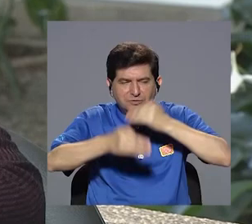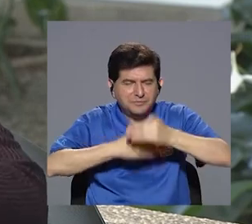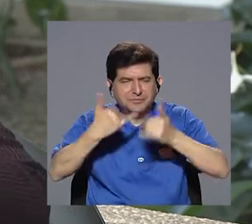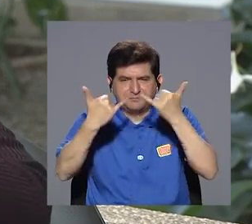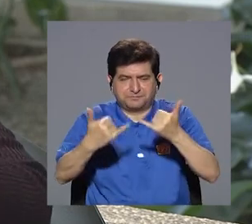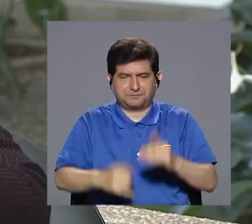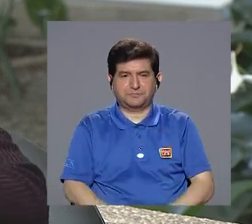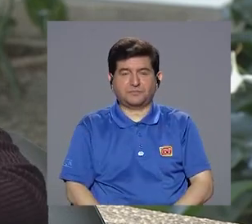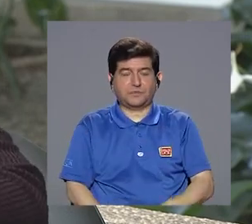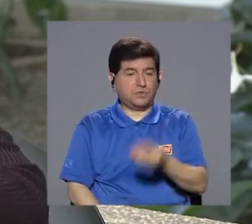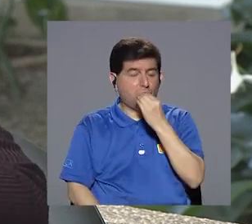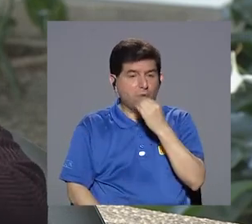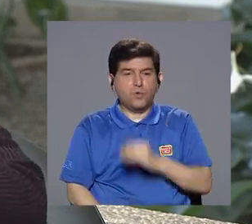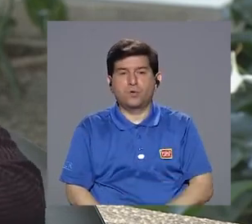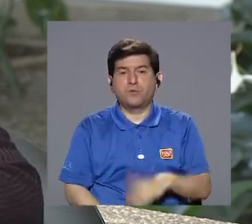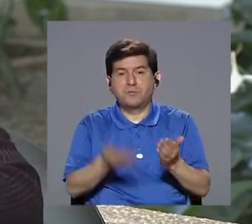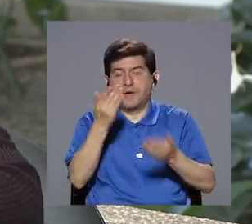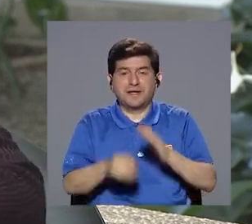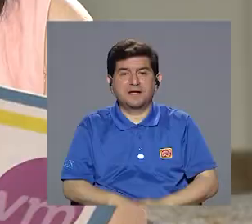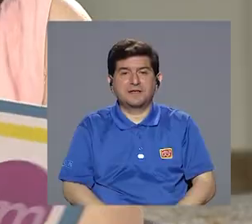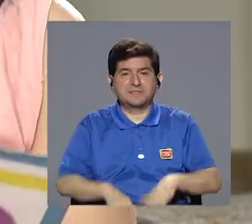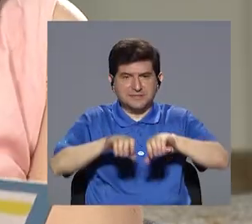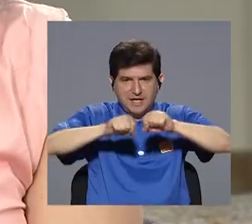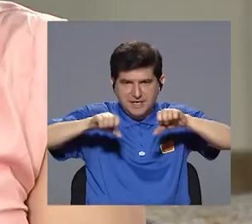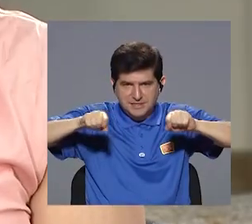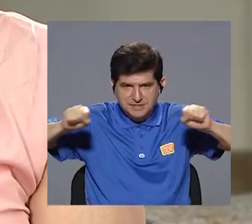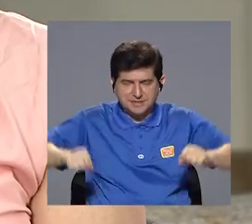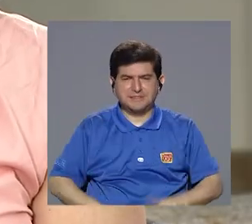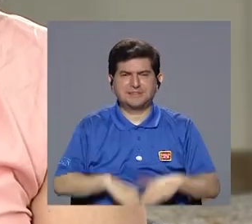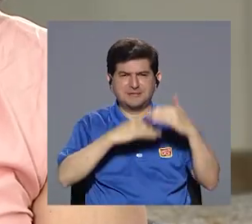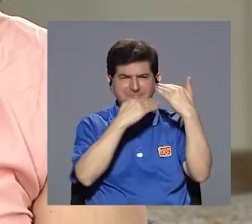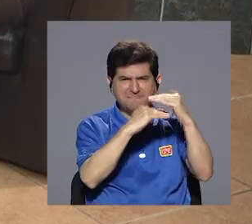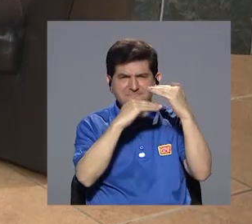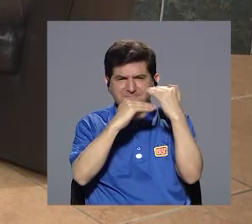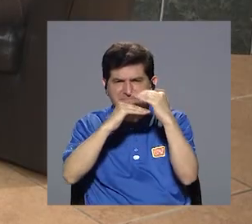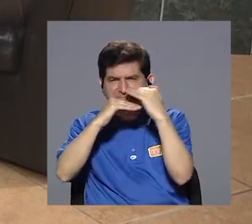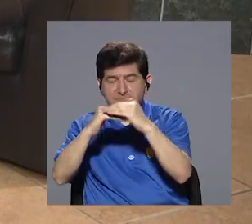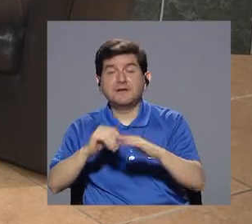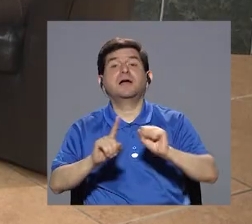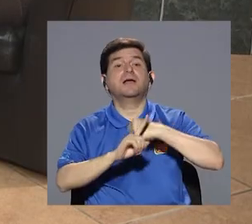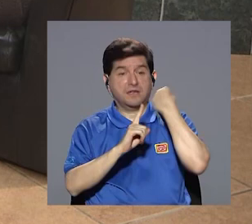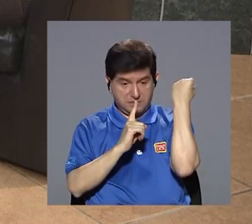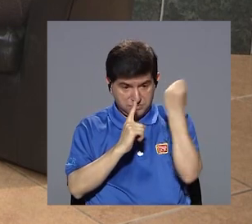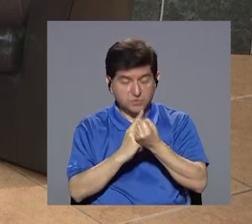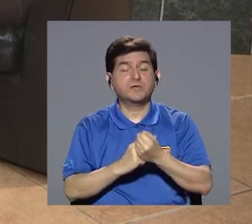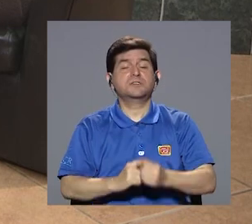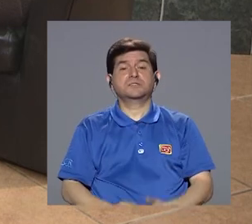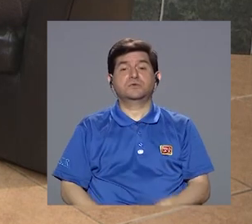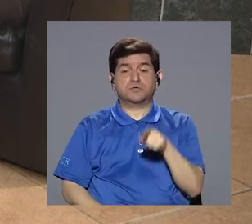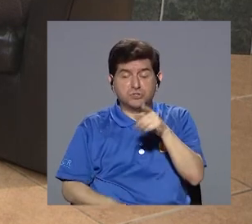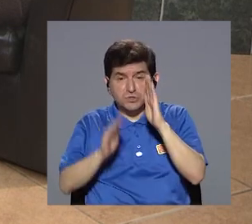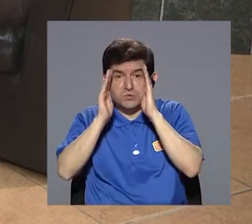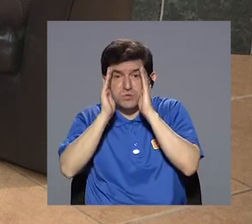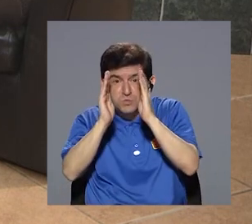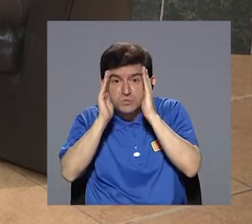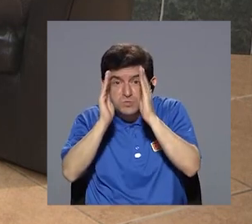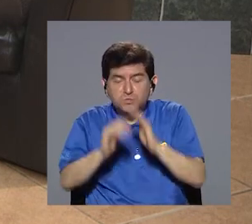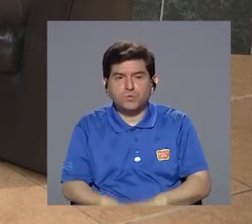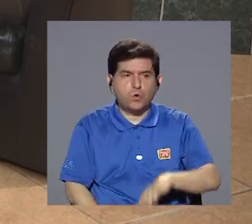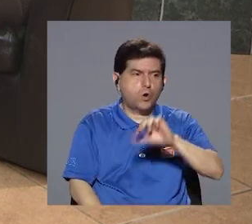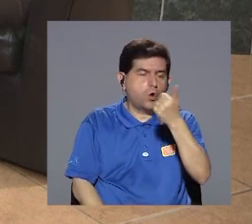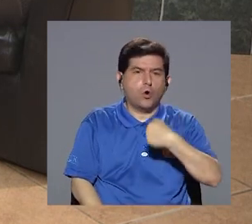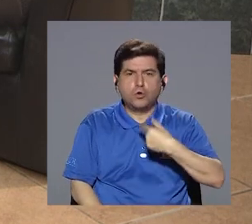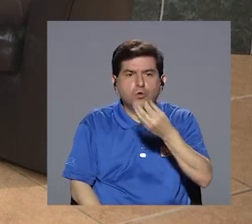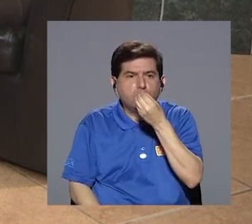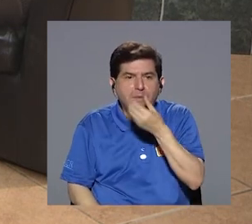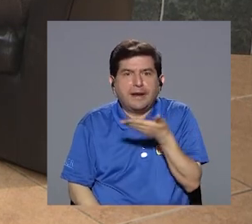no comen embutidos. Entonces, van limitando cuando su alimentación. Te vas dando cuenta, es una cuestión y es una obsesión por qué es lo otro